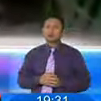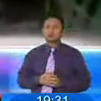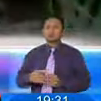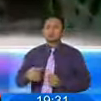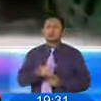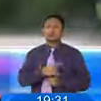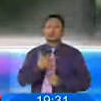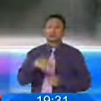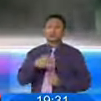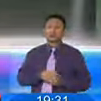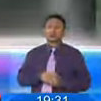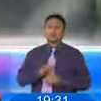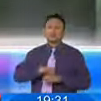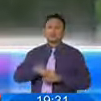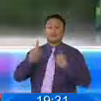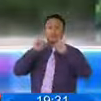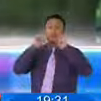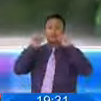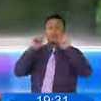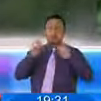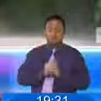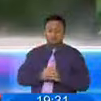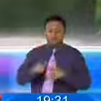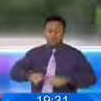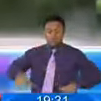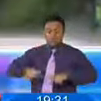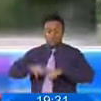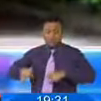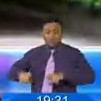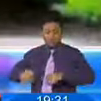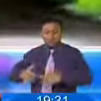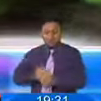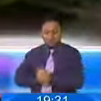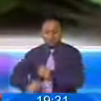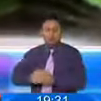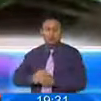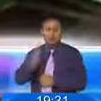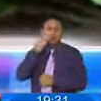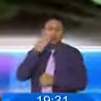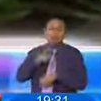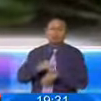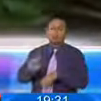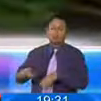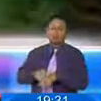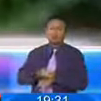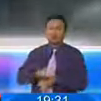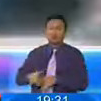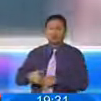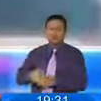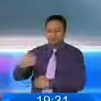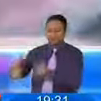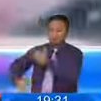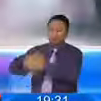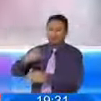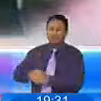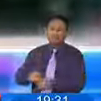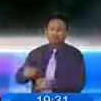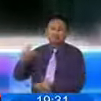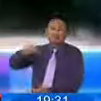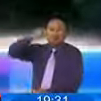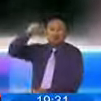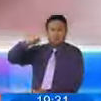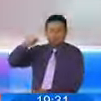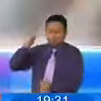perros callejeros. Al parecer vino al mundo en el sitio donde fue encontrada. La madre la habría dejado envuelta entre trapos y metida en una